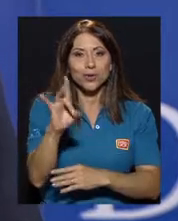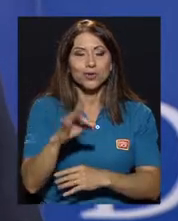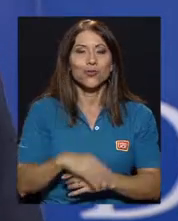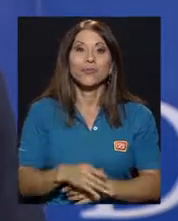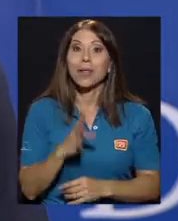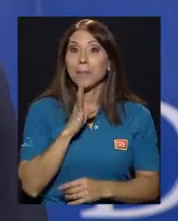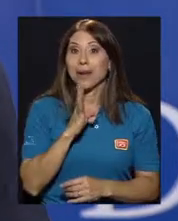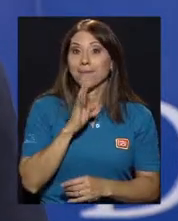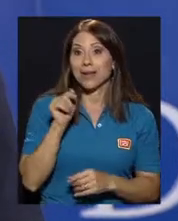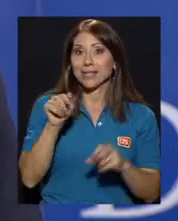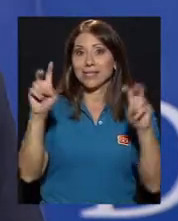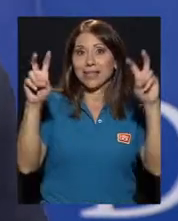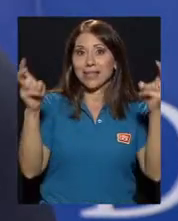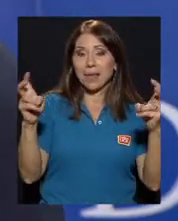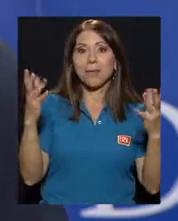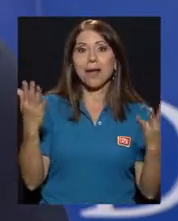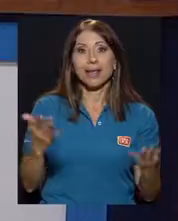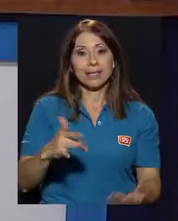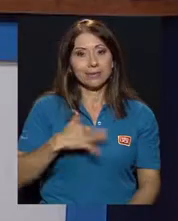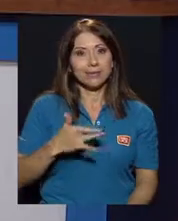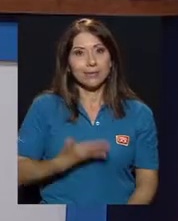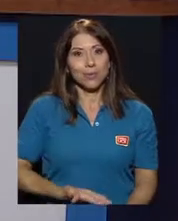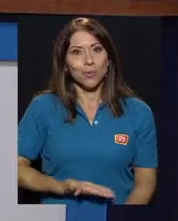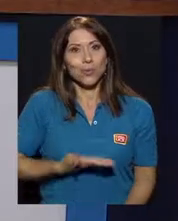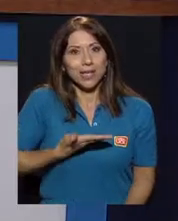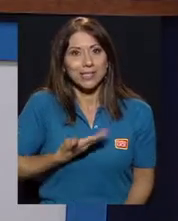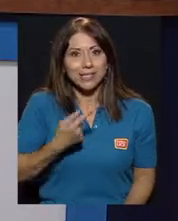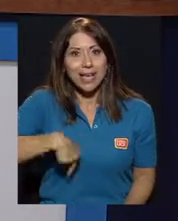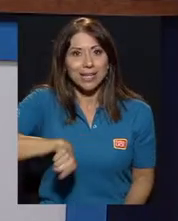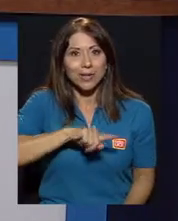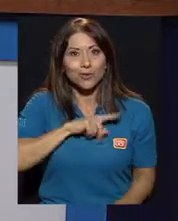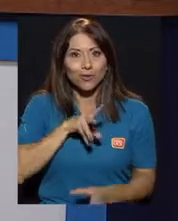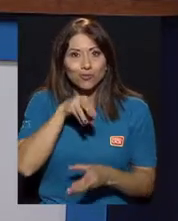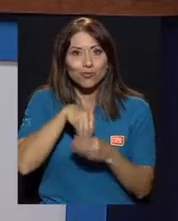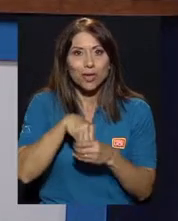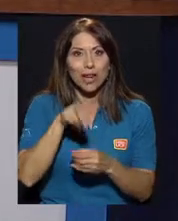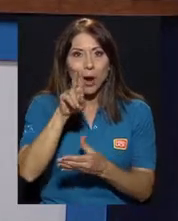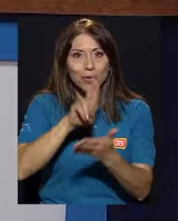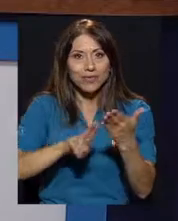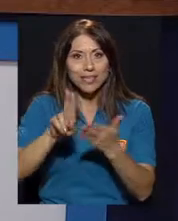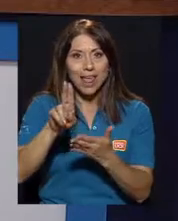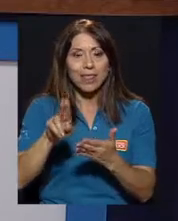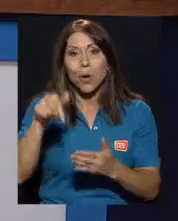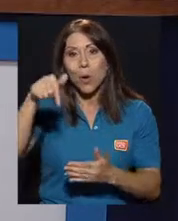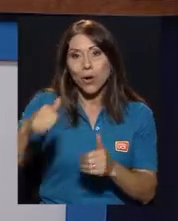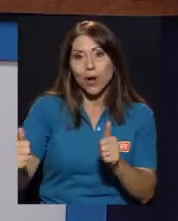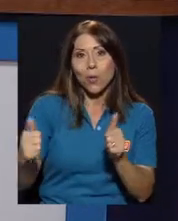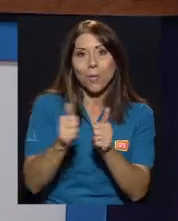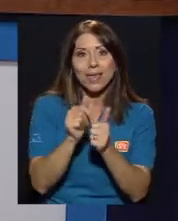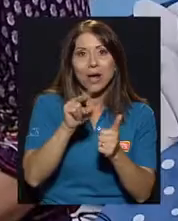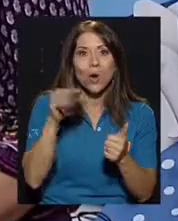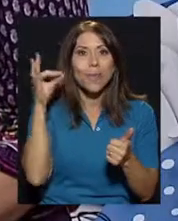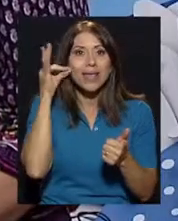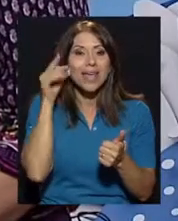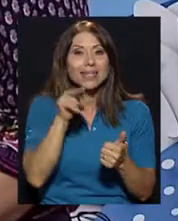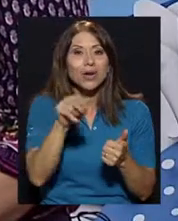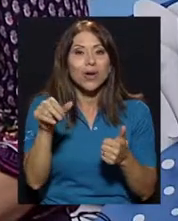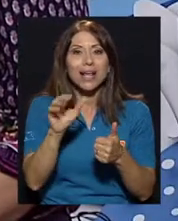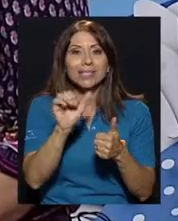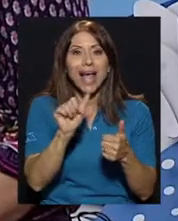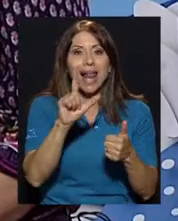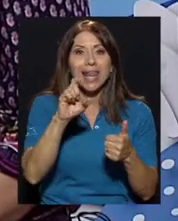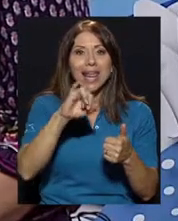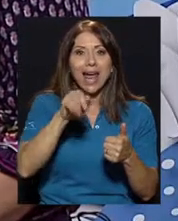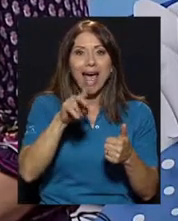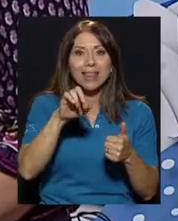para conversar sobre este tema que nos enorgullece también a quienes formamos parte de la uv nos acompaña hoy las compañeras y colegas alejandra